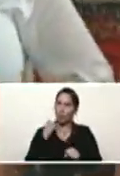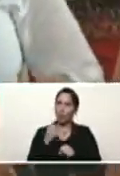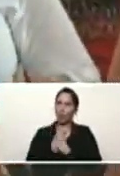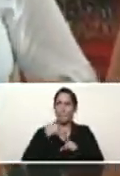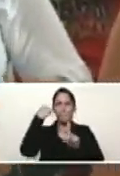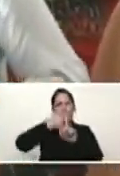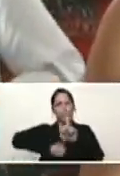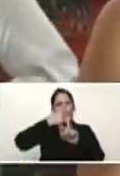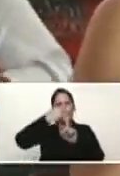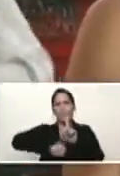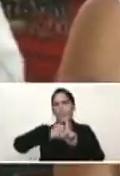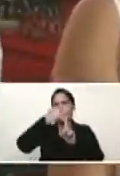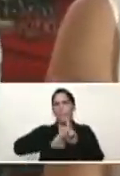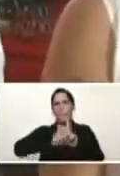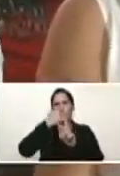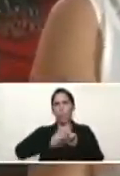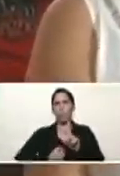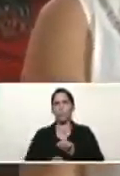luchando.